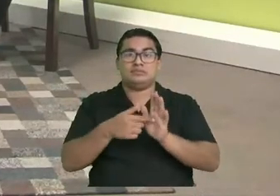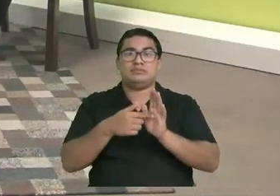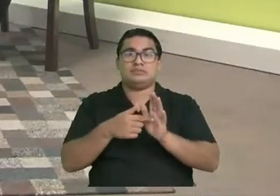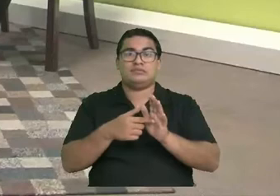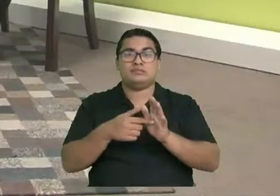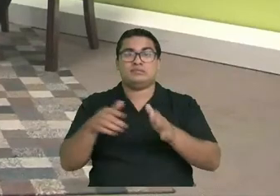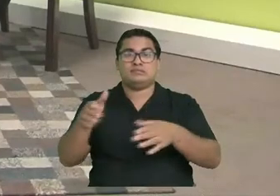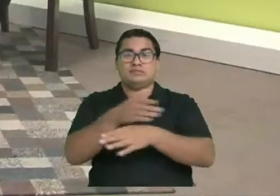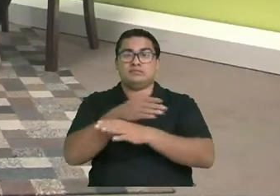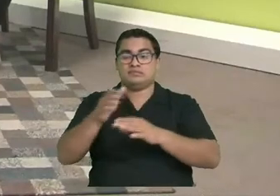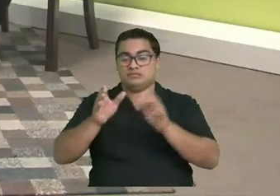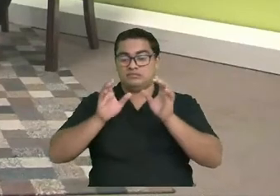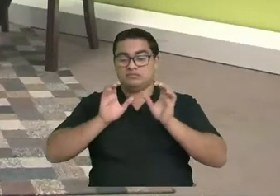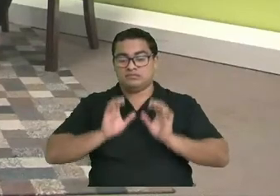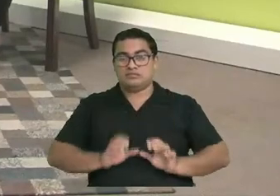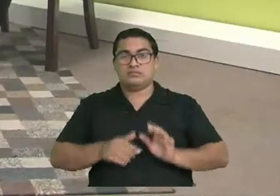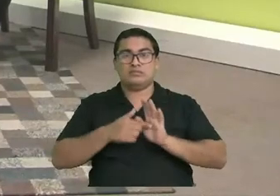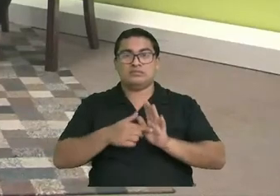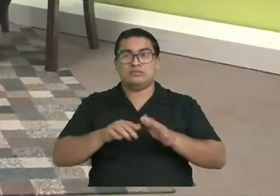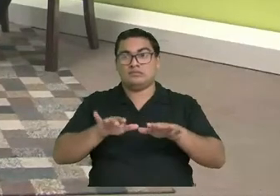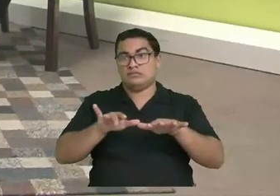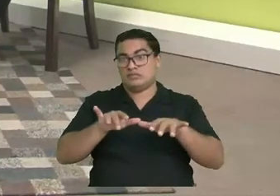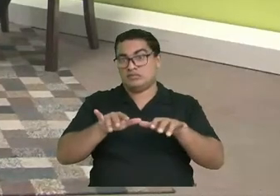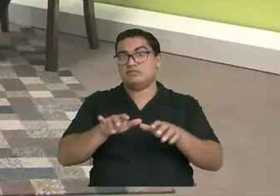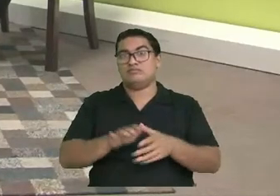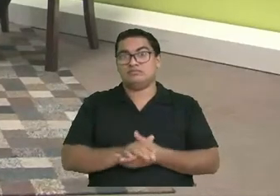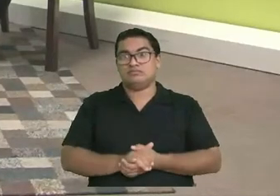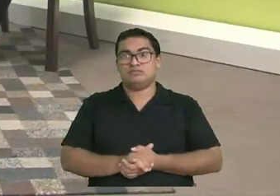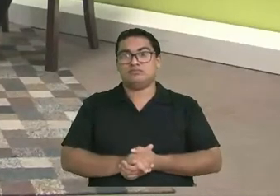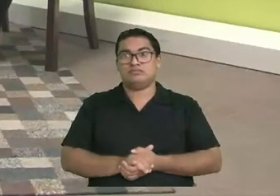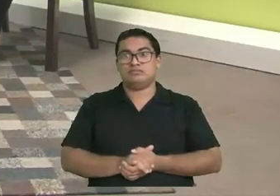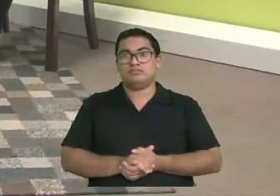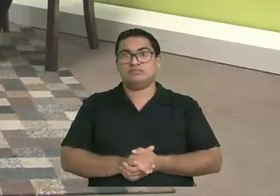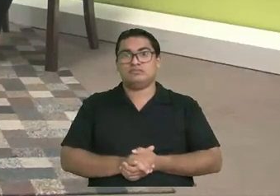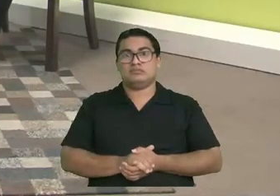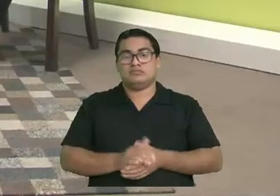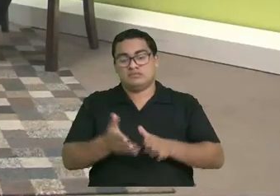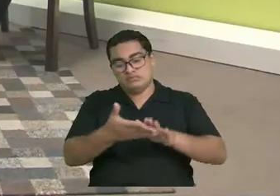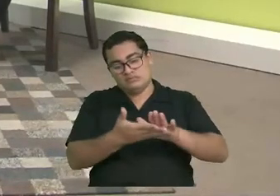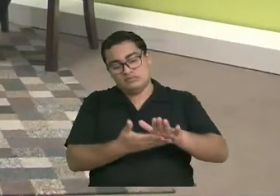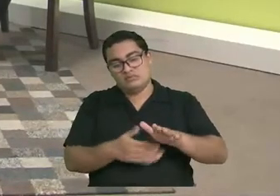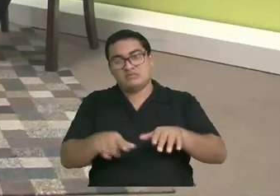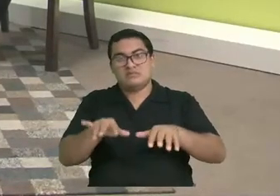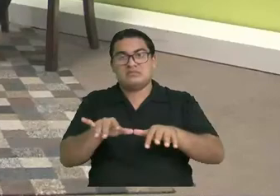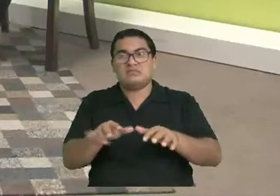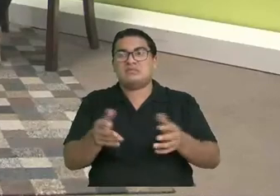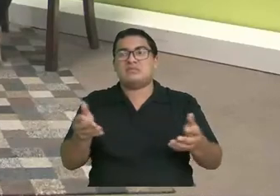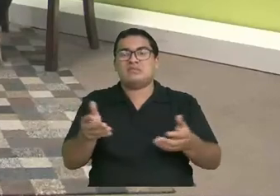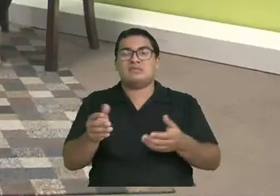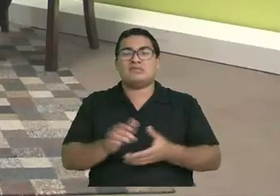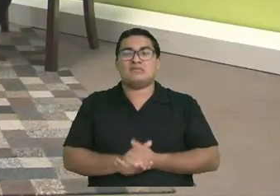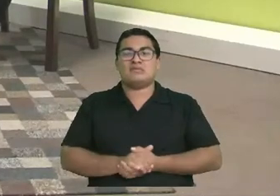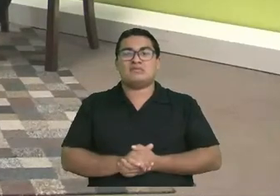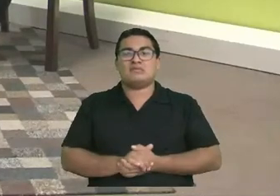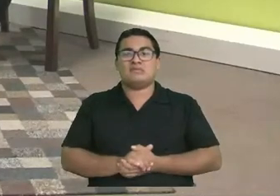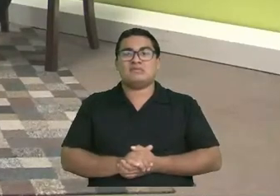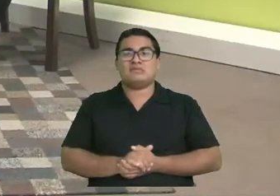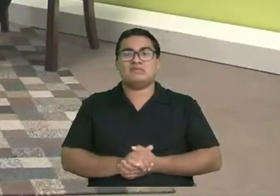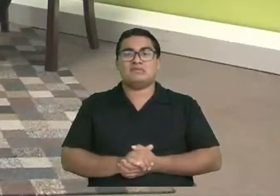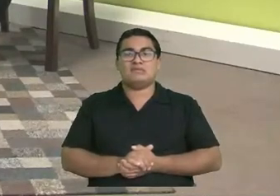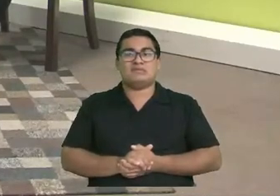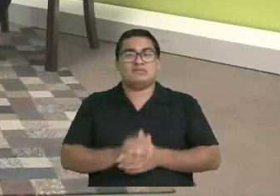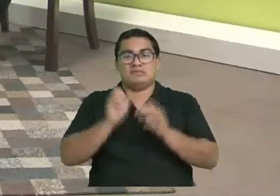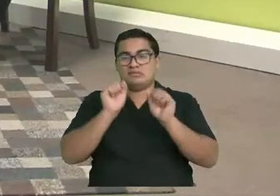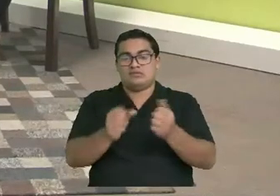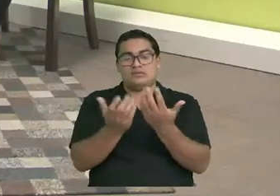en otras partes del cuerpo, como el pie. Claro. Los dedos de los pies, la planta de los pies, no sé. Claro que sí, se puede presentar tanto en la